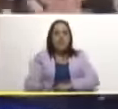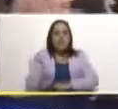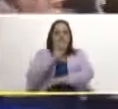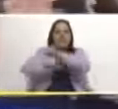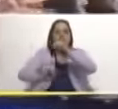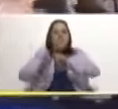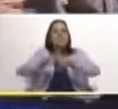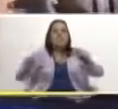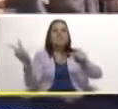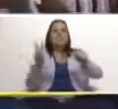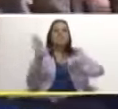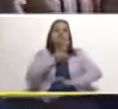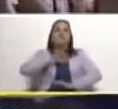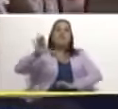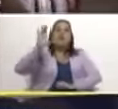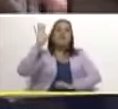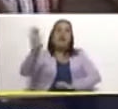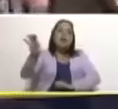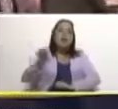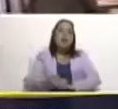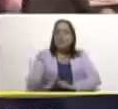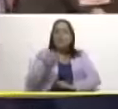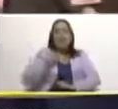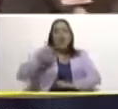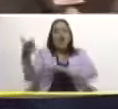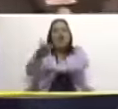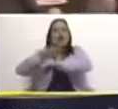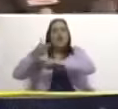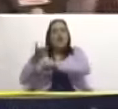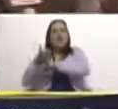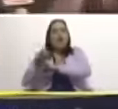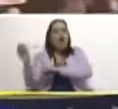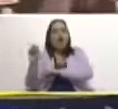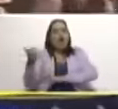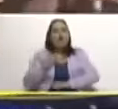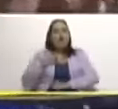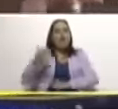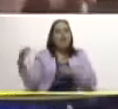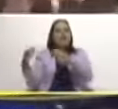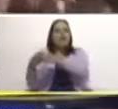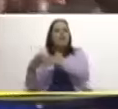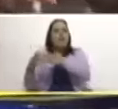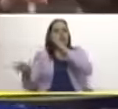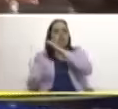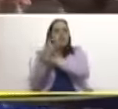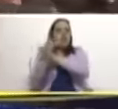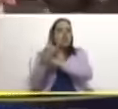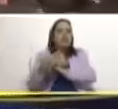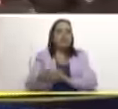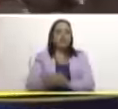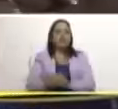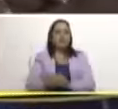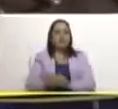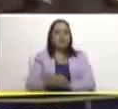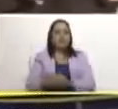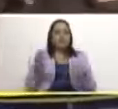soberanía del país, de cualquier imperio o de cualquier oligarquía traidora.